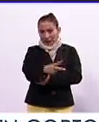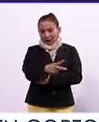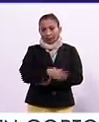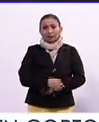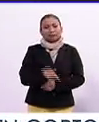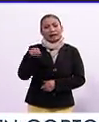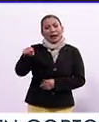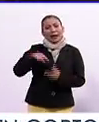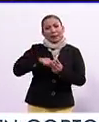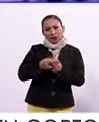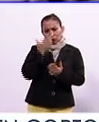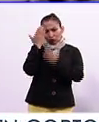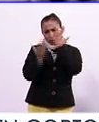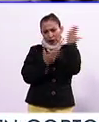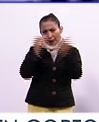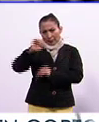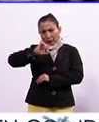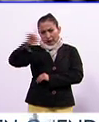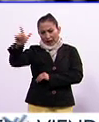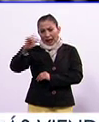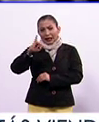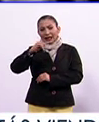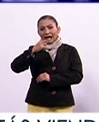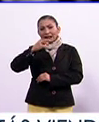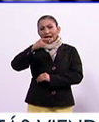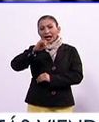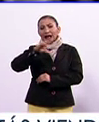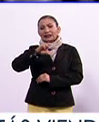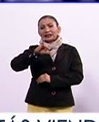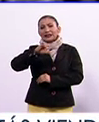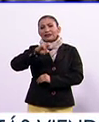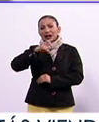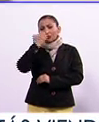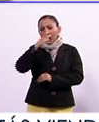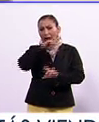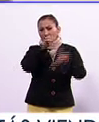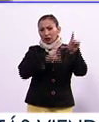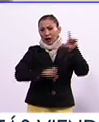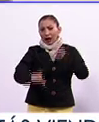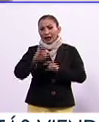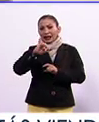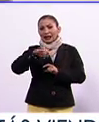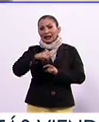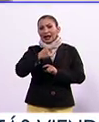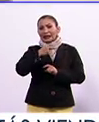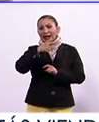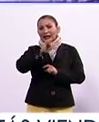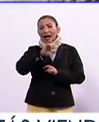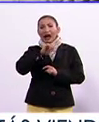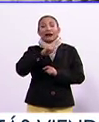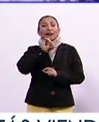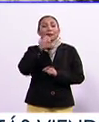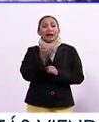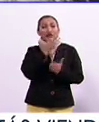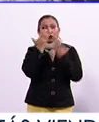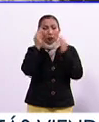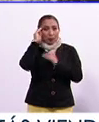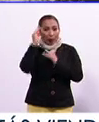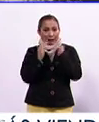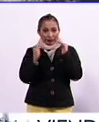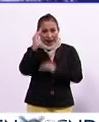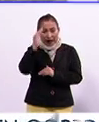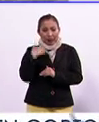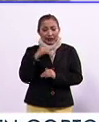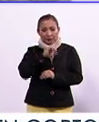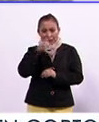México. Inició sus estudios profesionales de Ingeniería Civil en la Escuela Nacional de Ingeniería, así como sus estudios de maestría